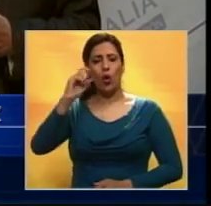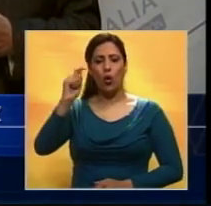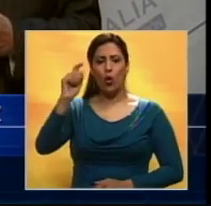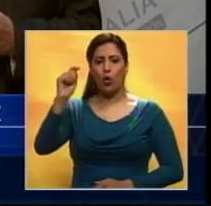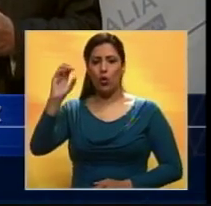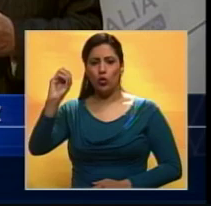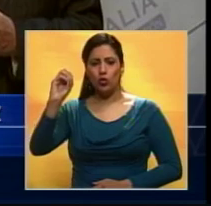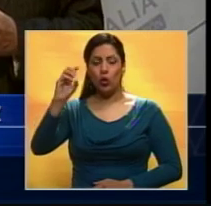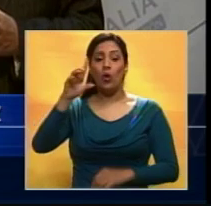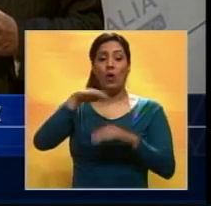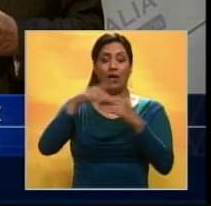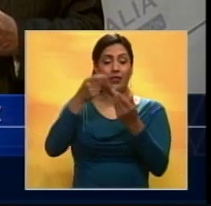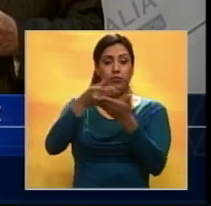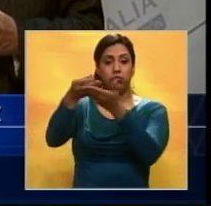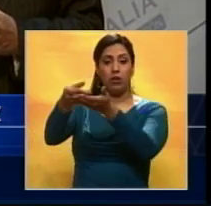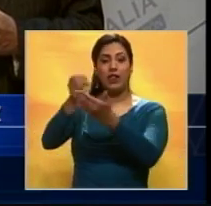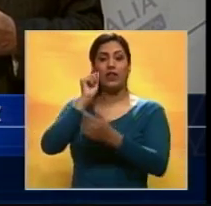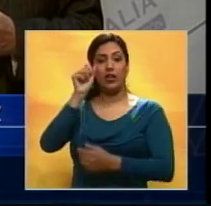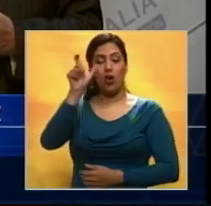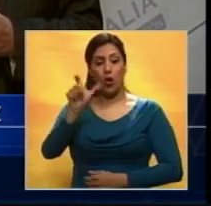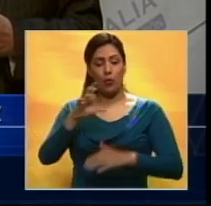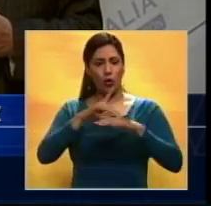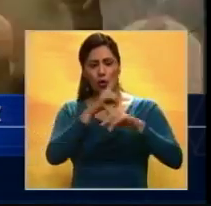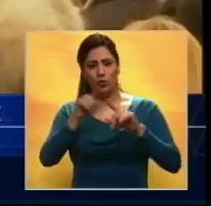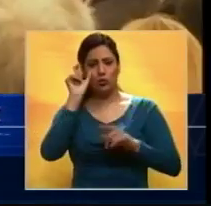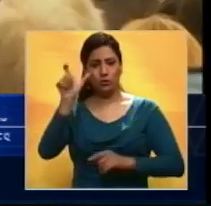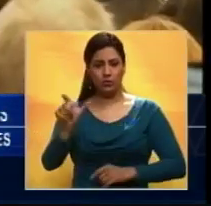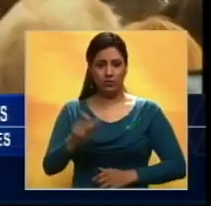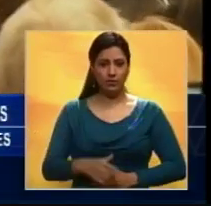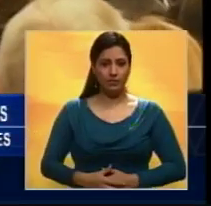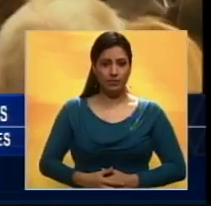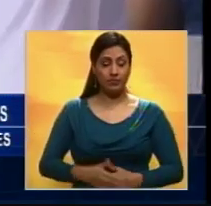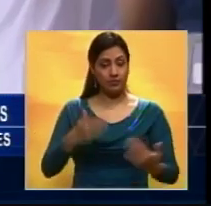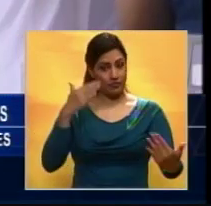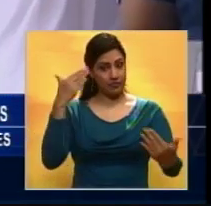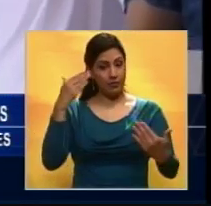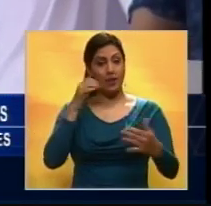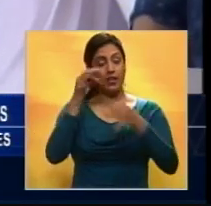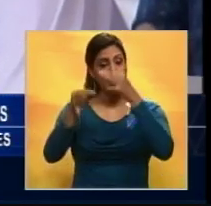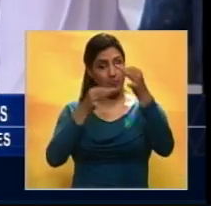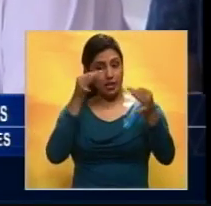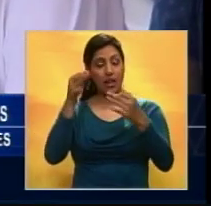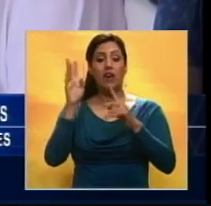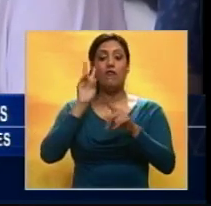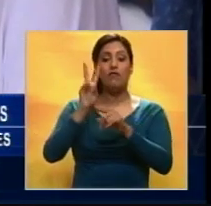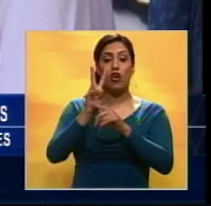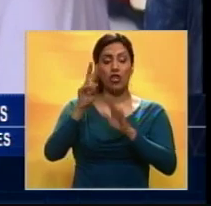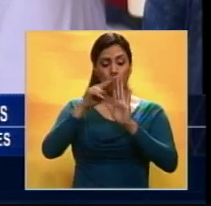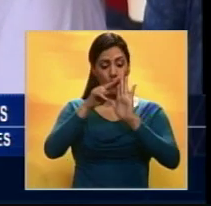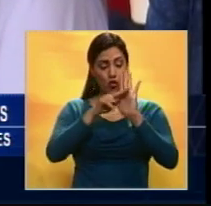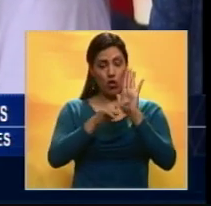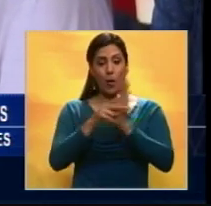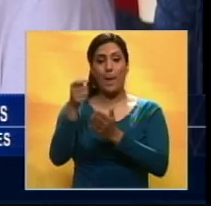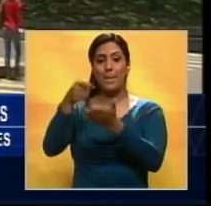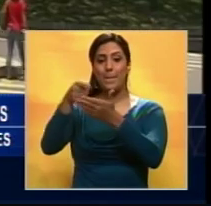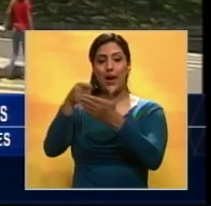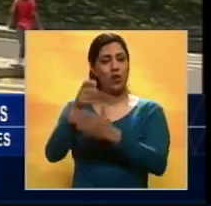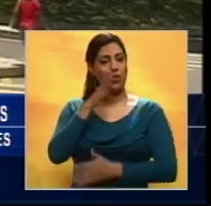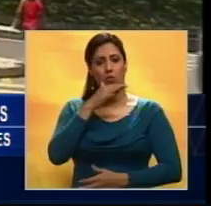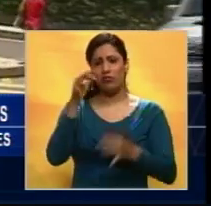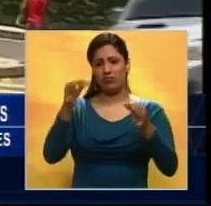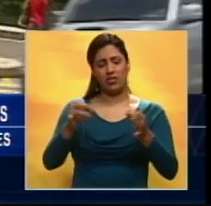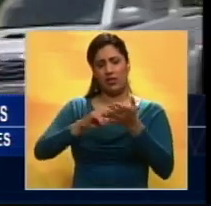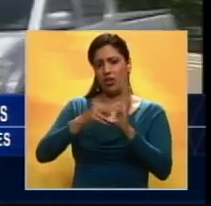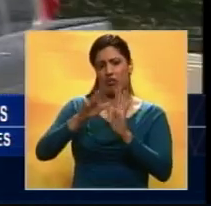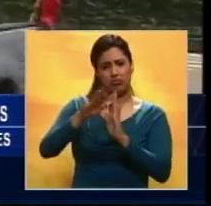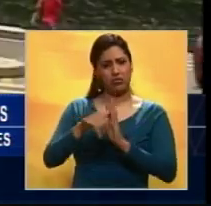Bula, con destino al doctor Roberto Prieto. Martínez aclaró que la violación de las normas de financiamiento no constituye